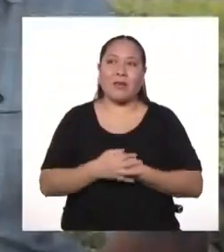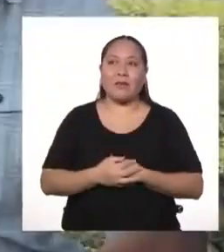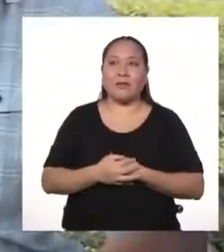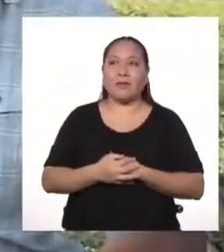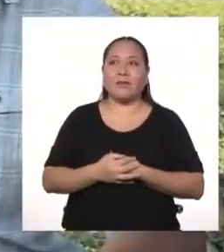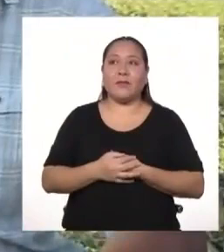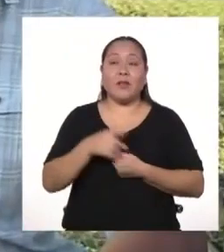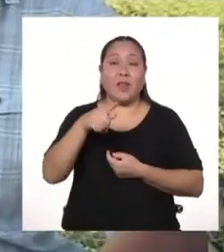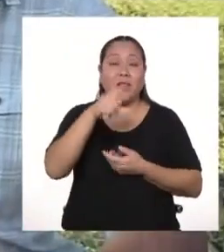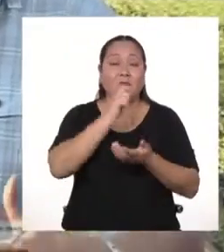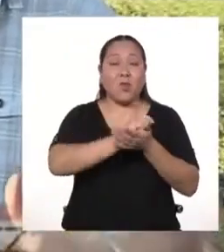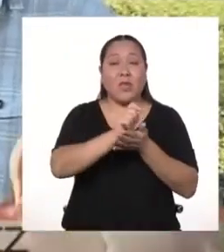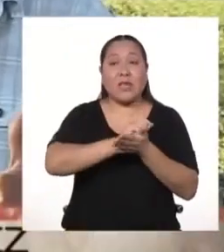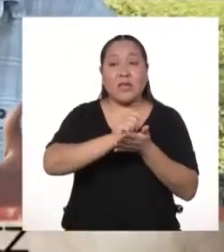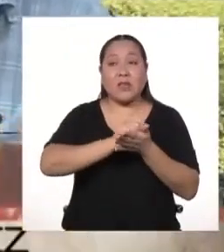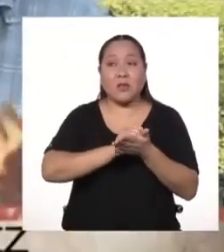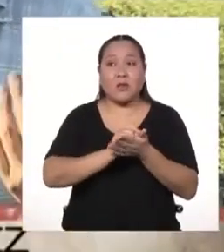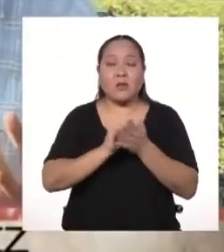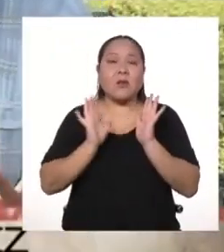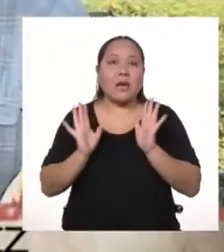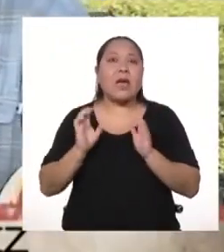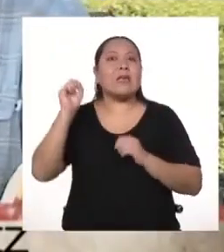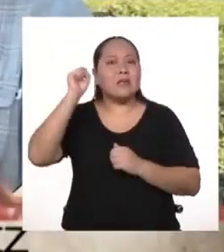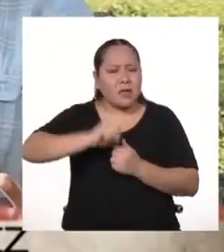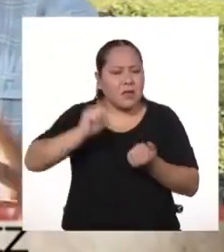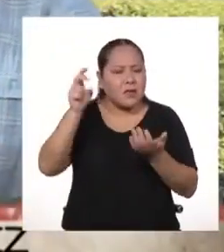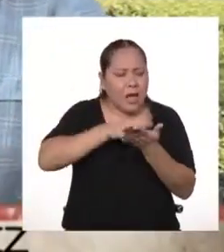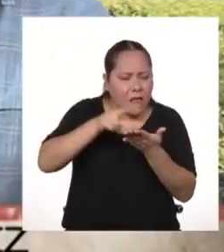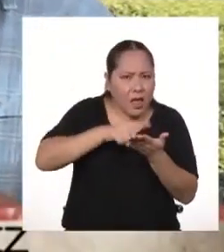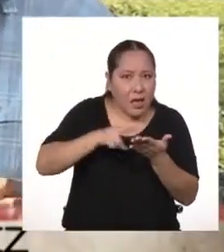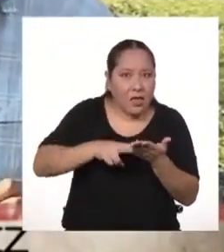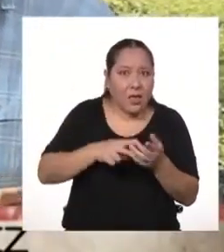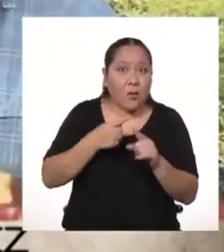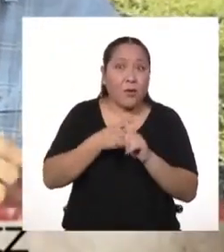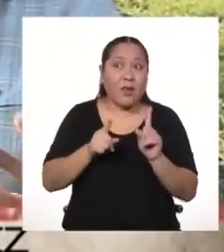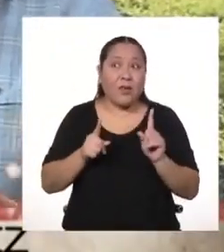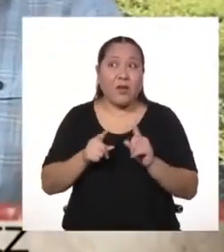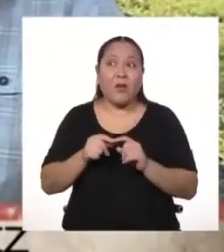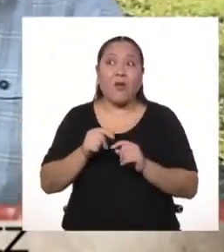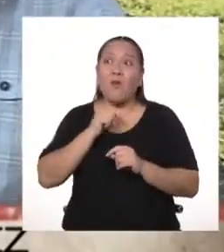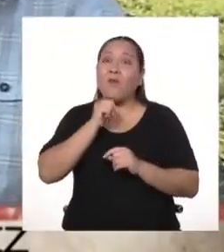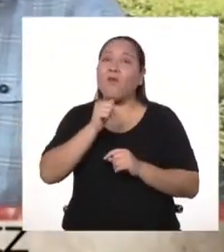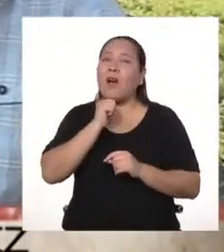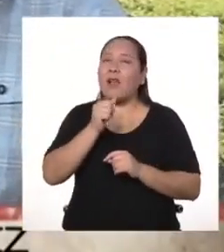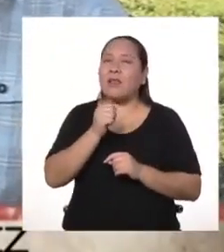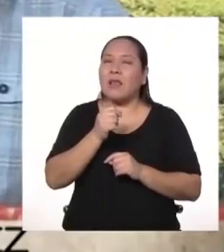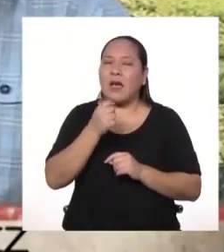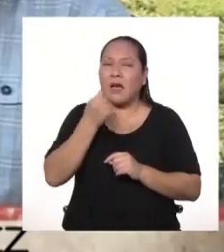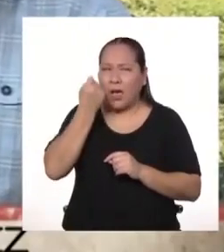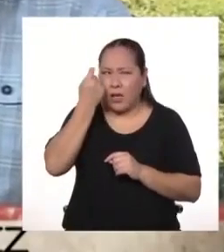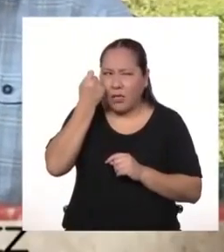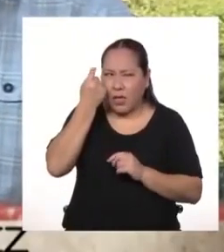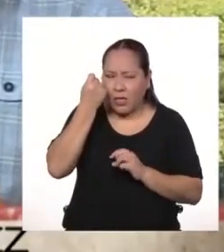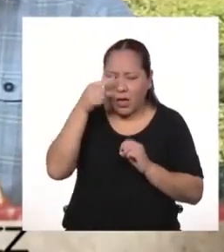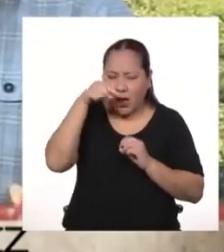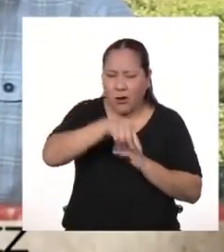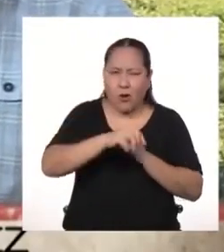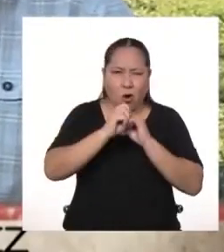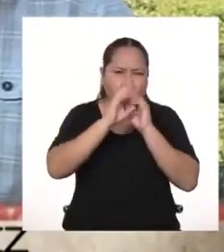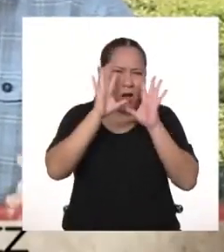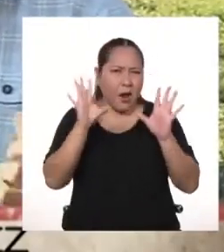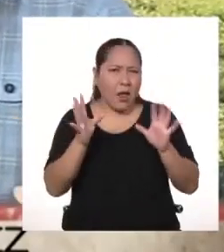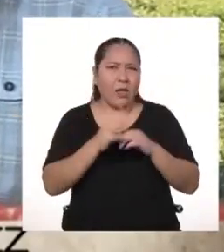Es un escritor que, a pesar de que es muy leído, no ha sido suficientemente interpretado y pensado. Es un